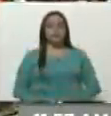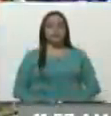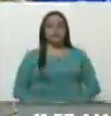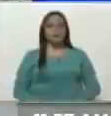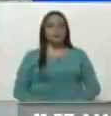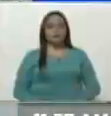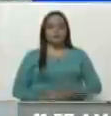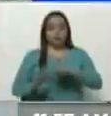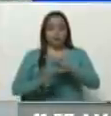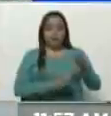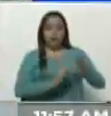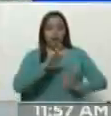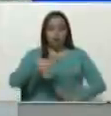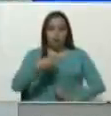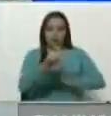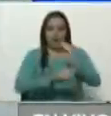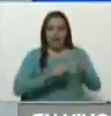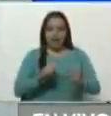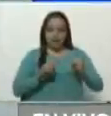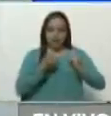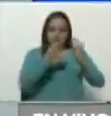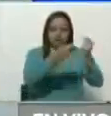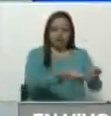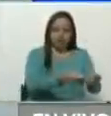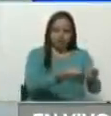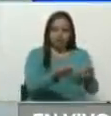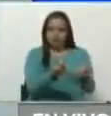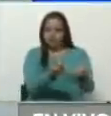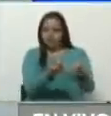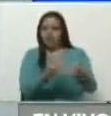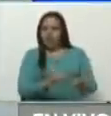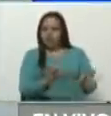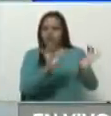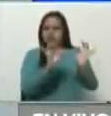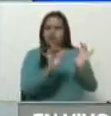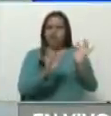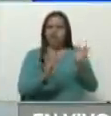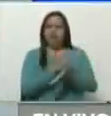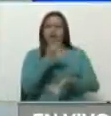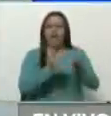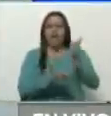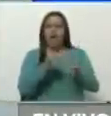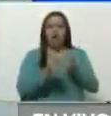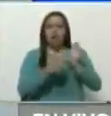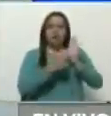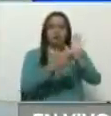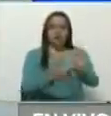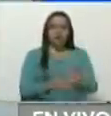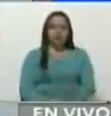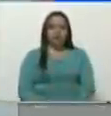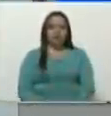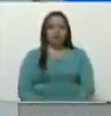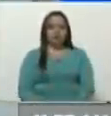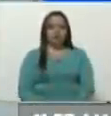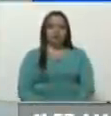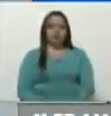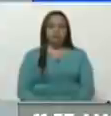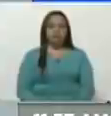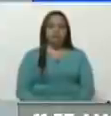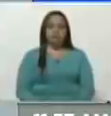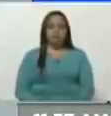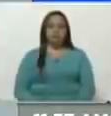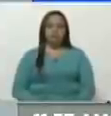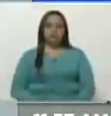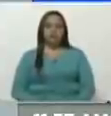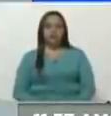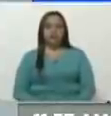Se les puede hacer donación específica de algunos ejemplares. En todo caso, este partido tiene dirección